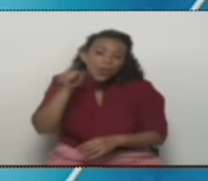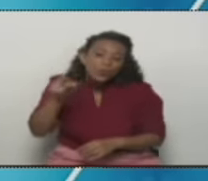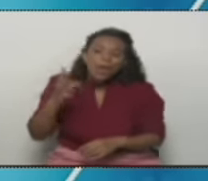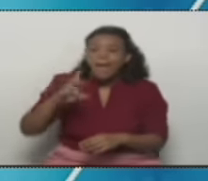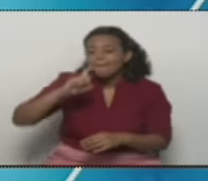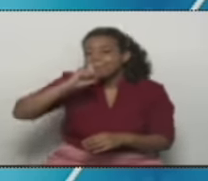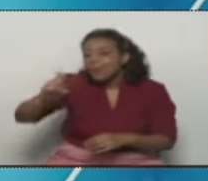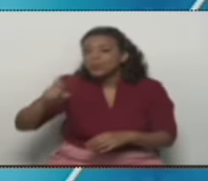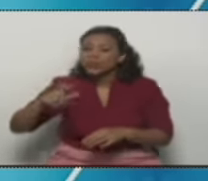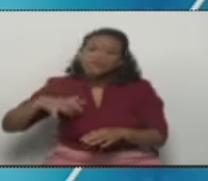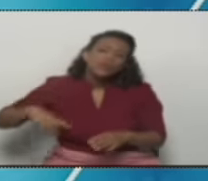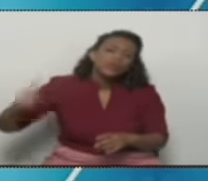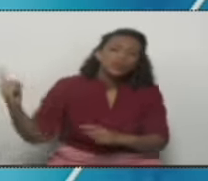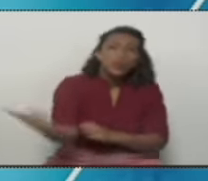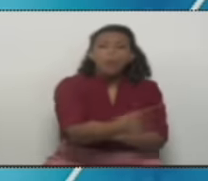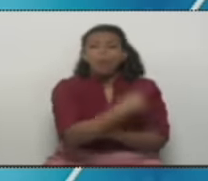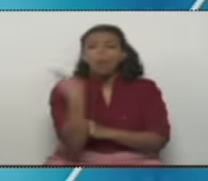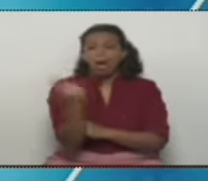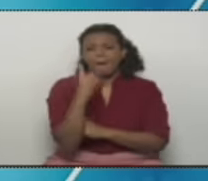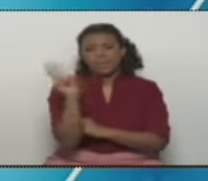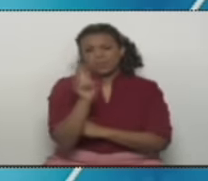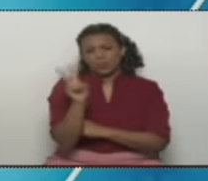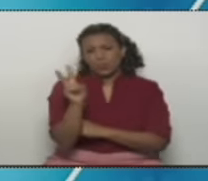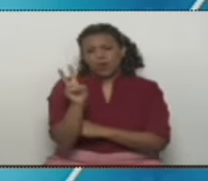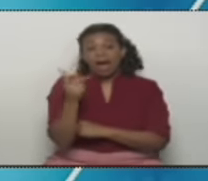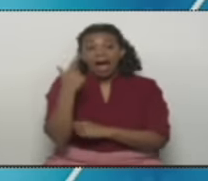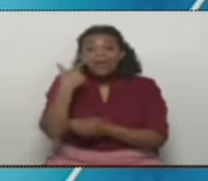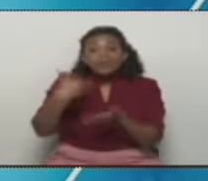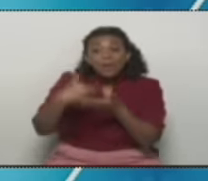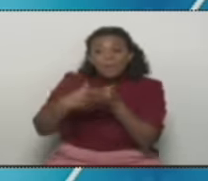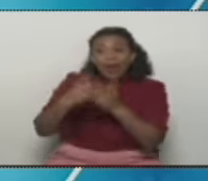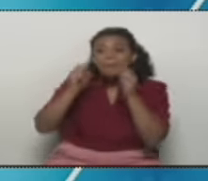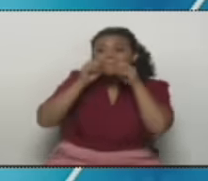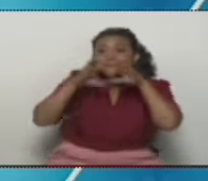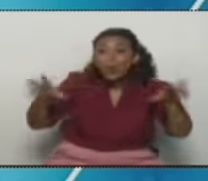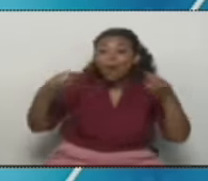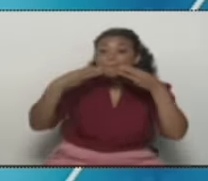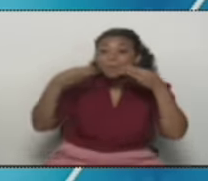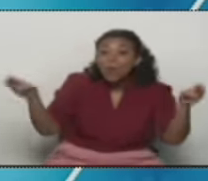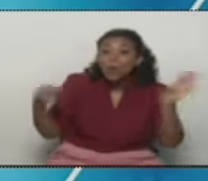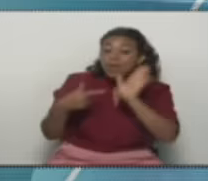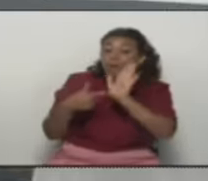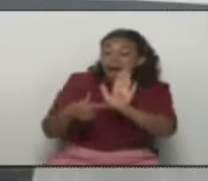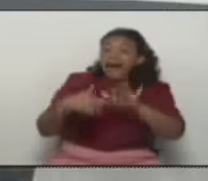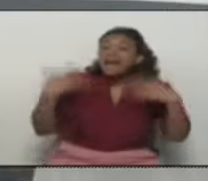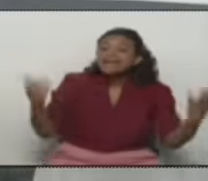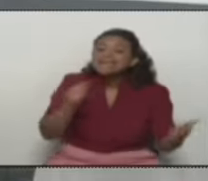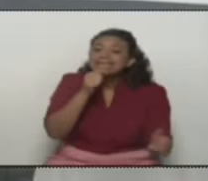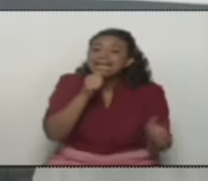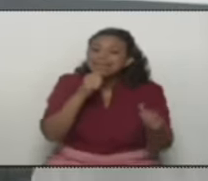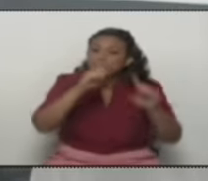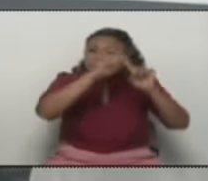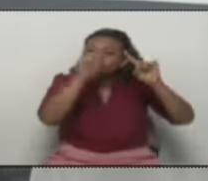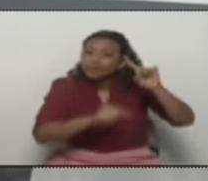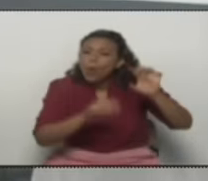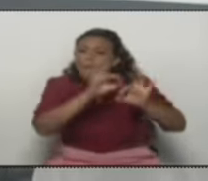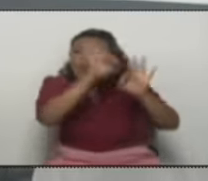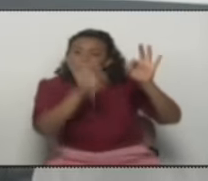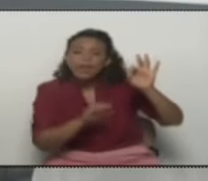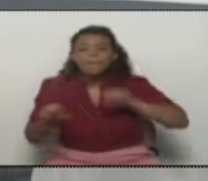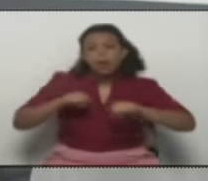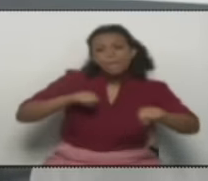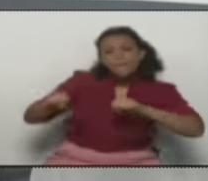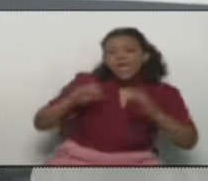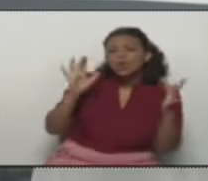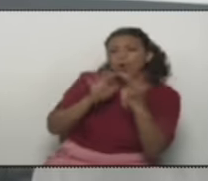oposición también. Es decir, es una oportunidad donde se mide la opinión pública que se va a manifestar en un voto, pero se mide con movimiento,